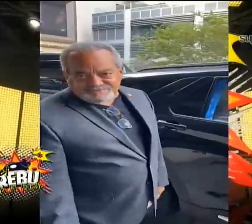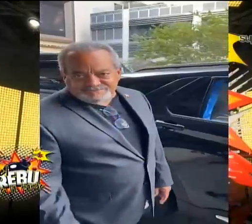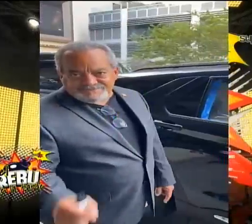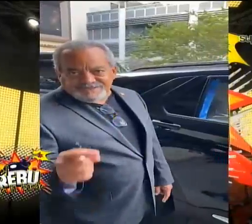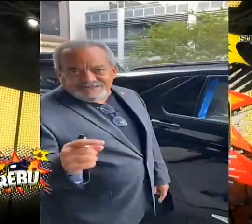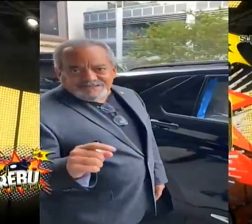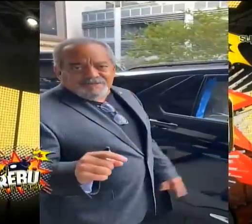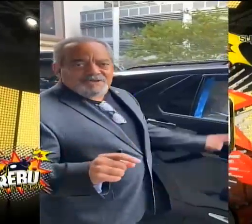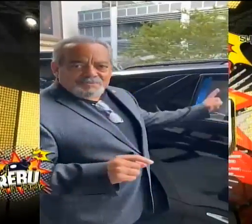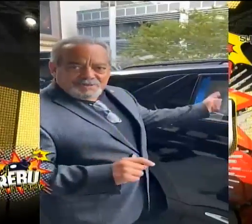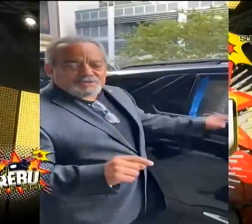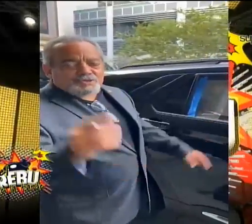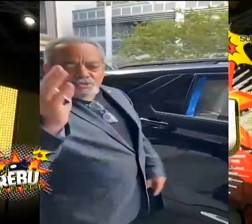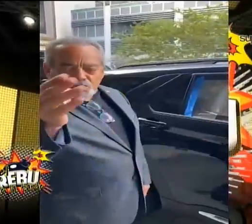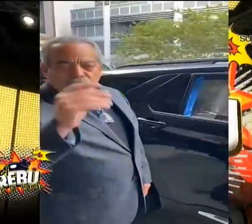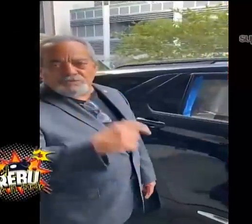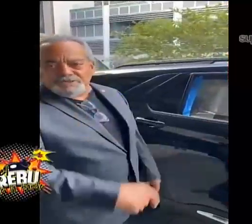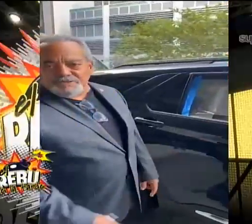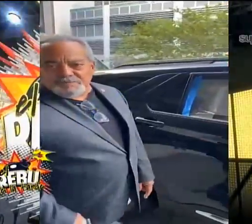¿Te dieron tu palito?